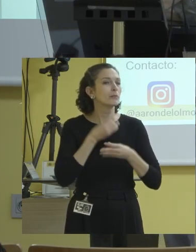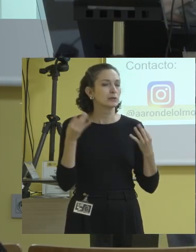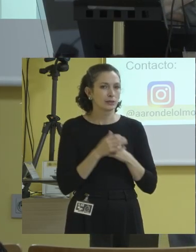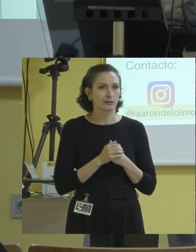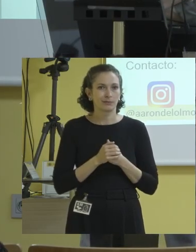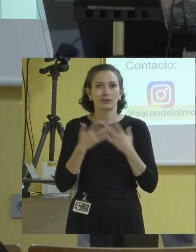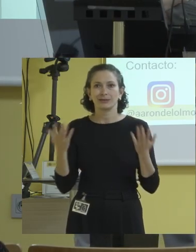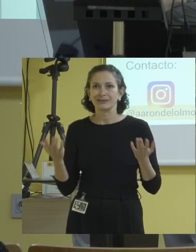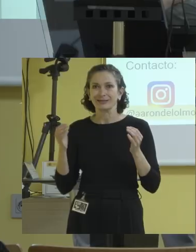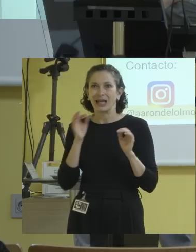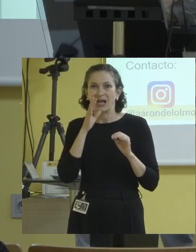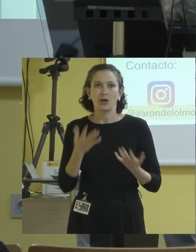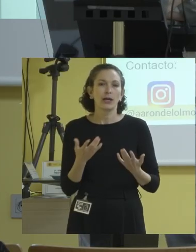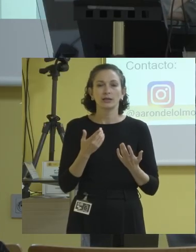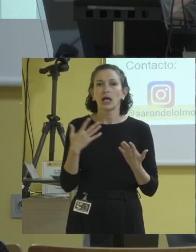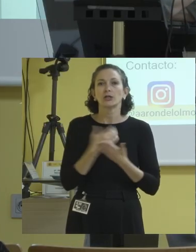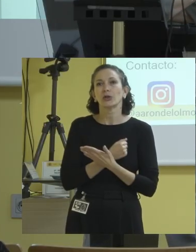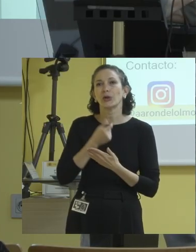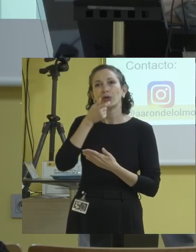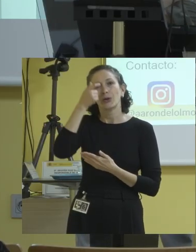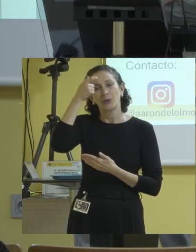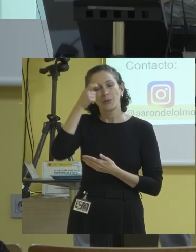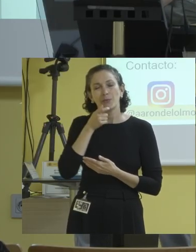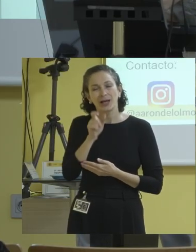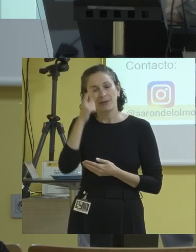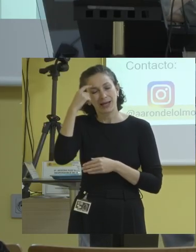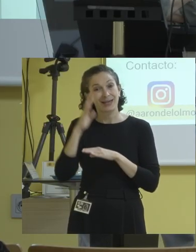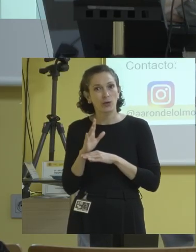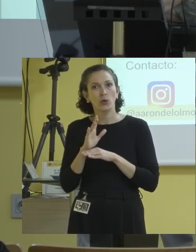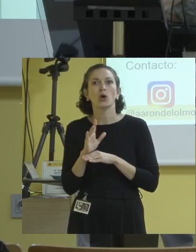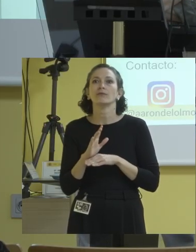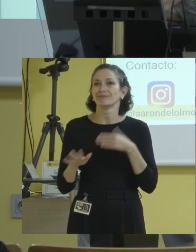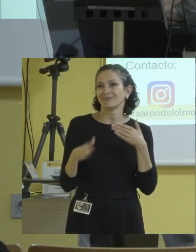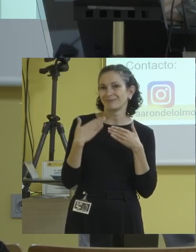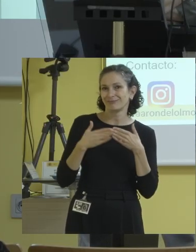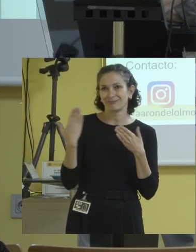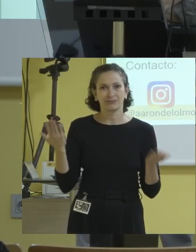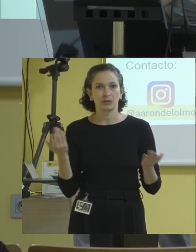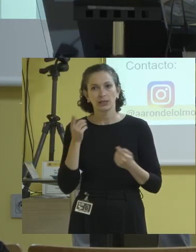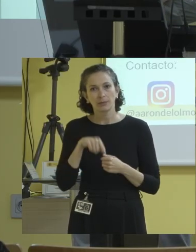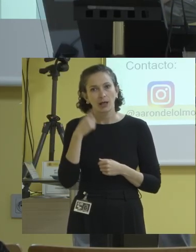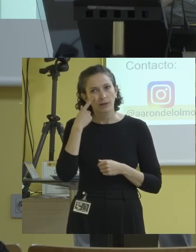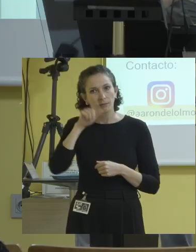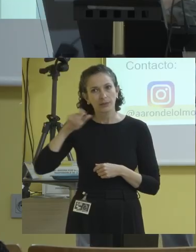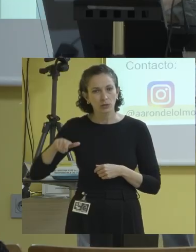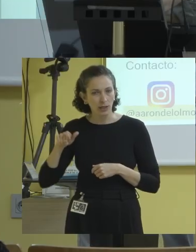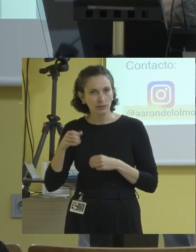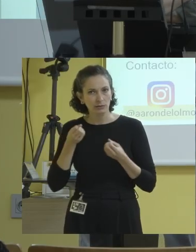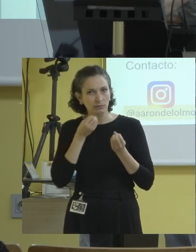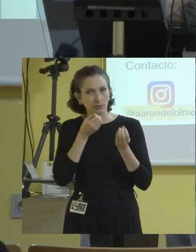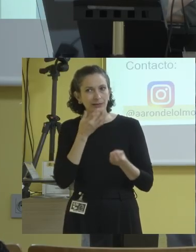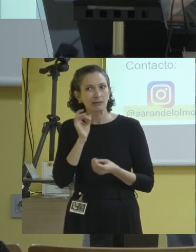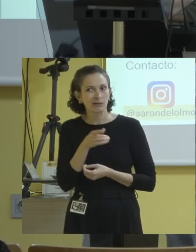esto es que ahora mismo se ha puesto de moda ponerle neuro a todo, entonces tú te encuentras con todos poniendo neuro, pero luego te tienes que fijar también en quiénes son las personas que te están contando